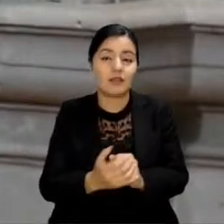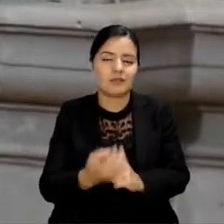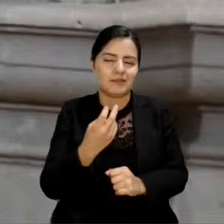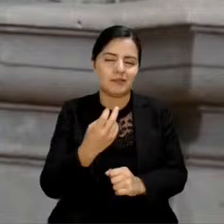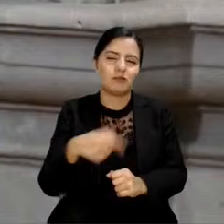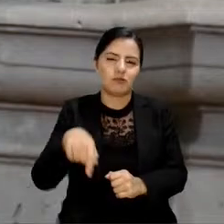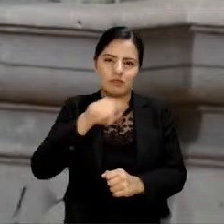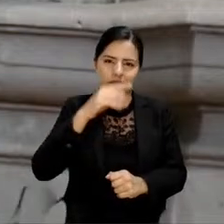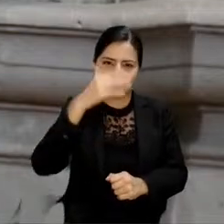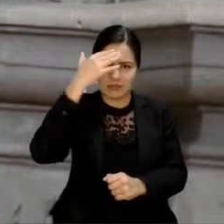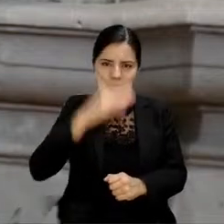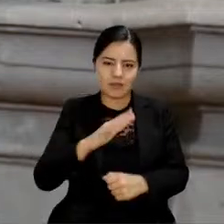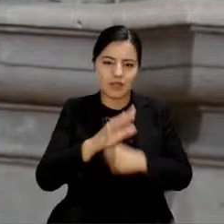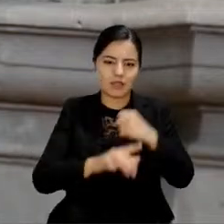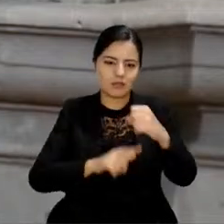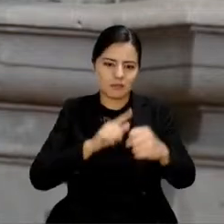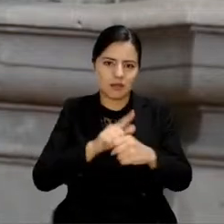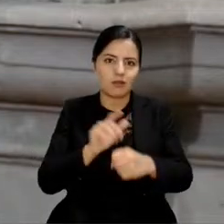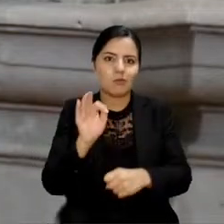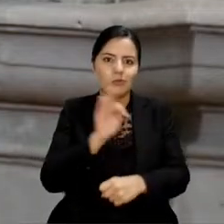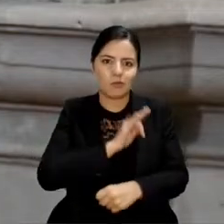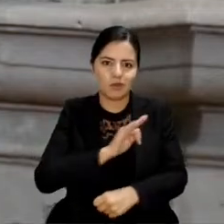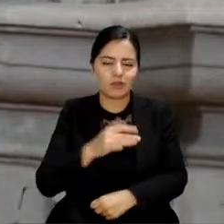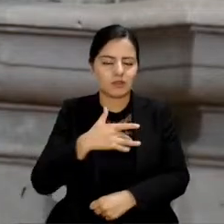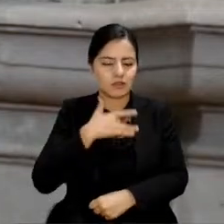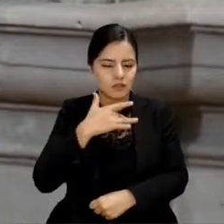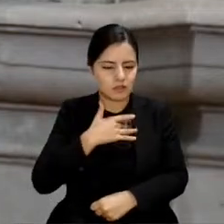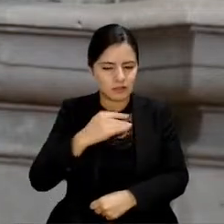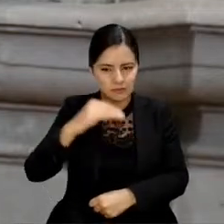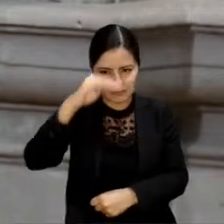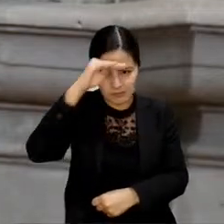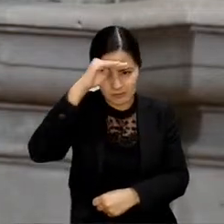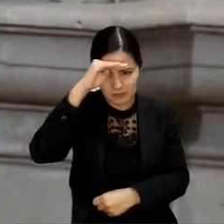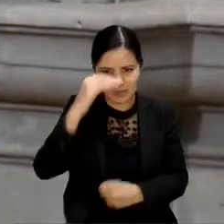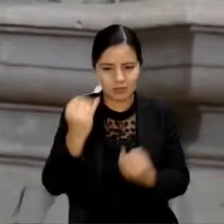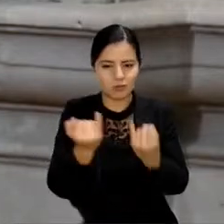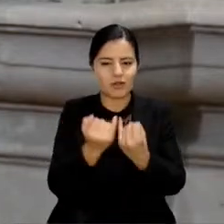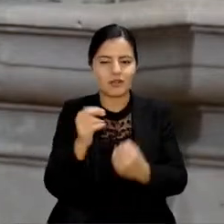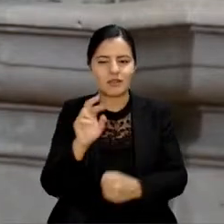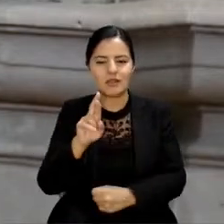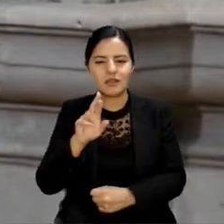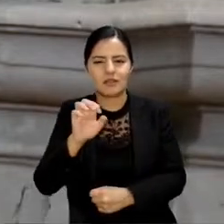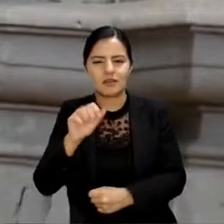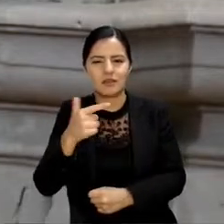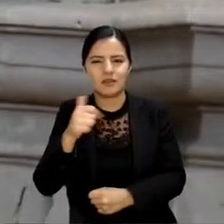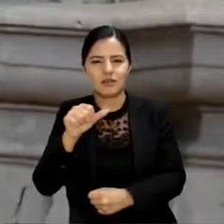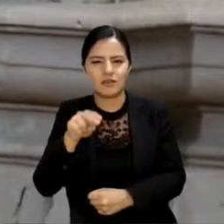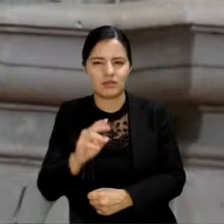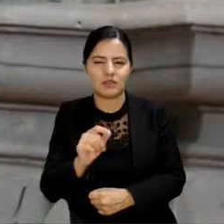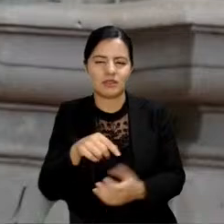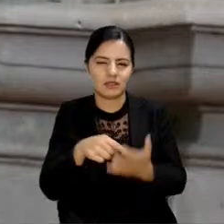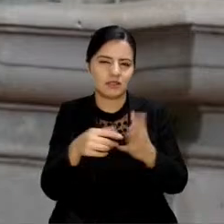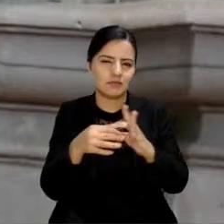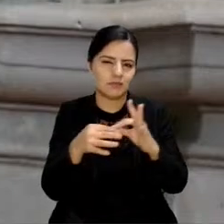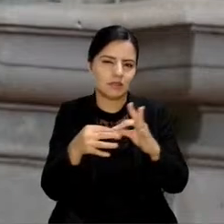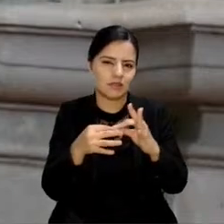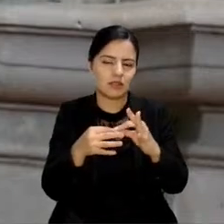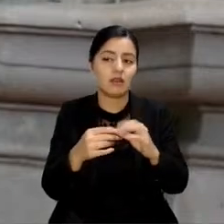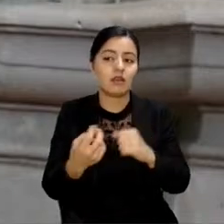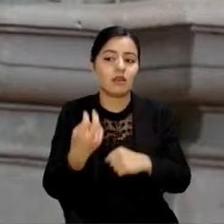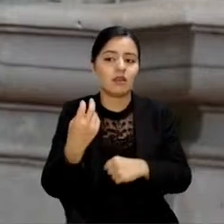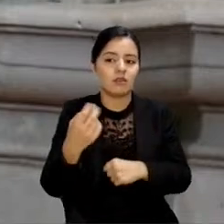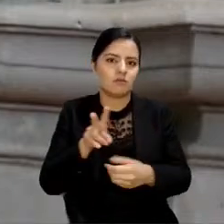son sintientes, seres capaces de sentir y, como lo explica Regan en su obra The Case of Animal Rights, el valor